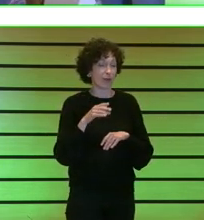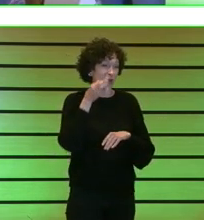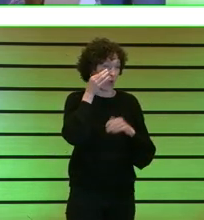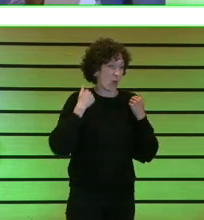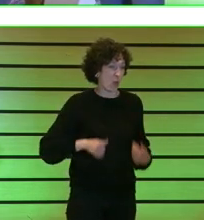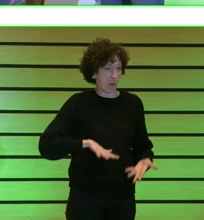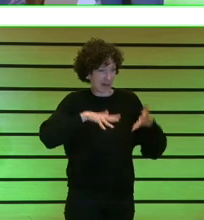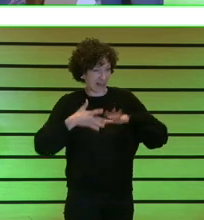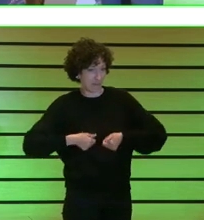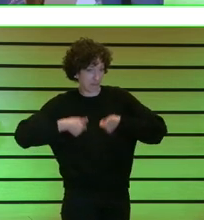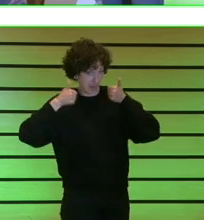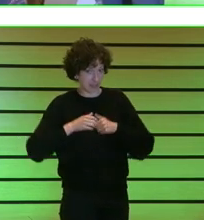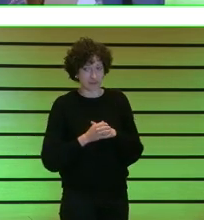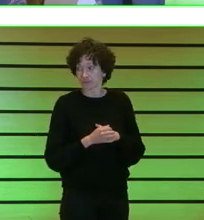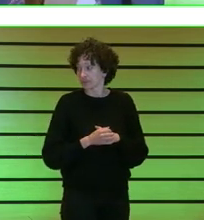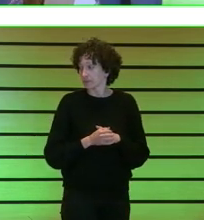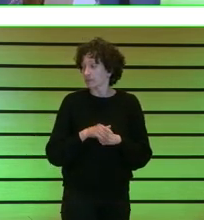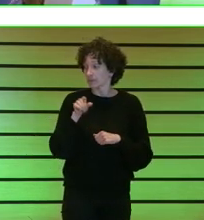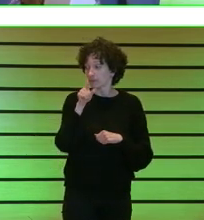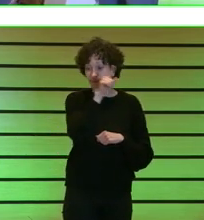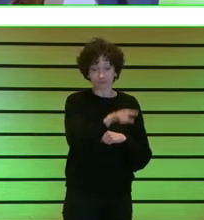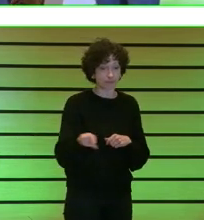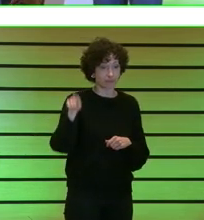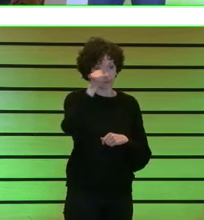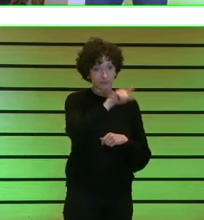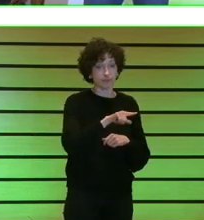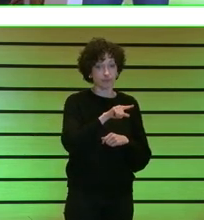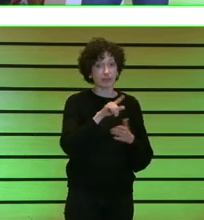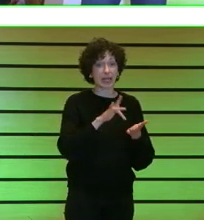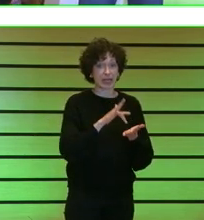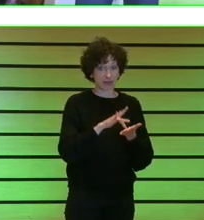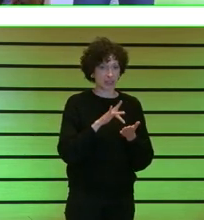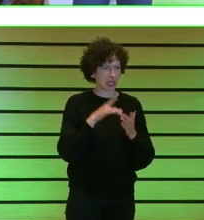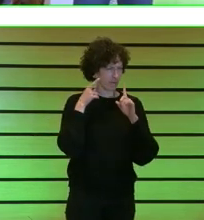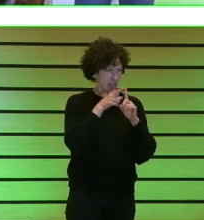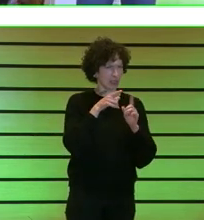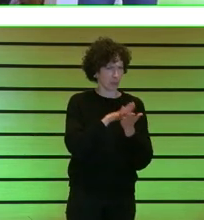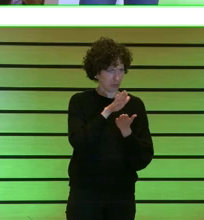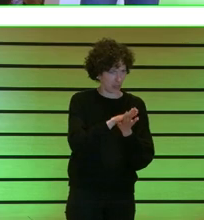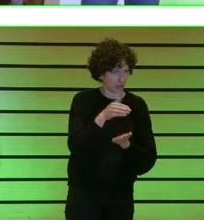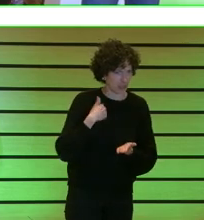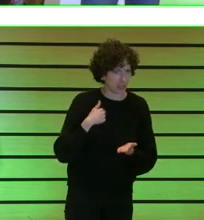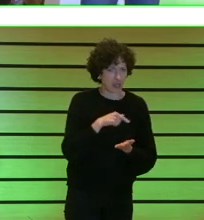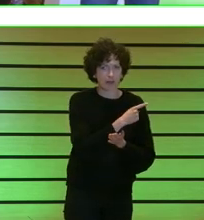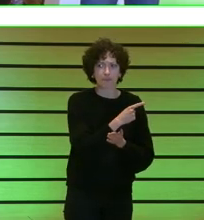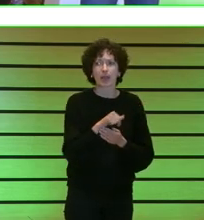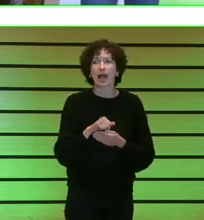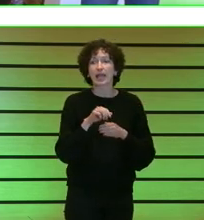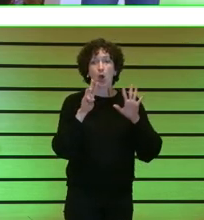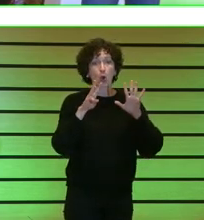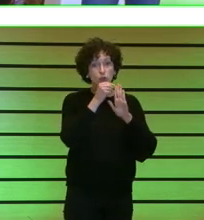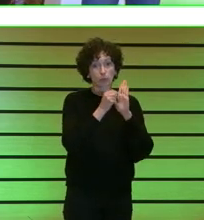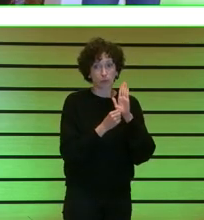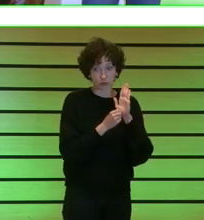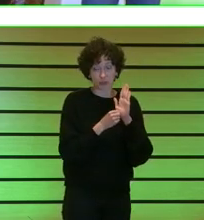ese Rosco que está publicado en el New england journal of medicine que es una revista de referencia pues tiene ocho aspectos en los